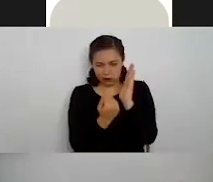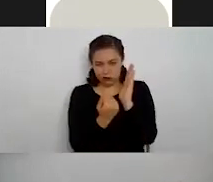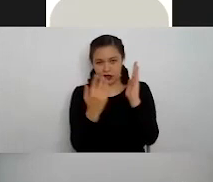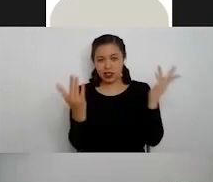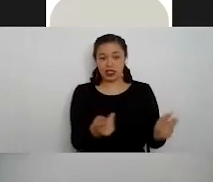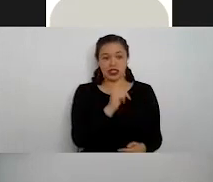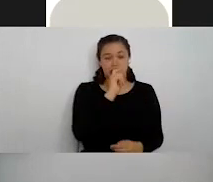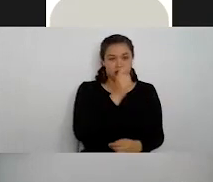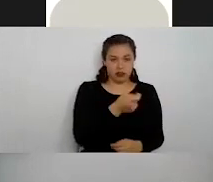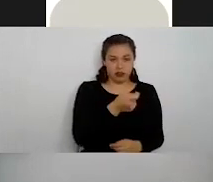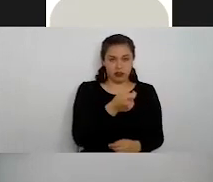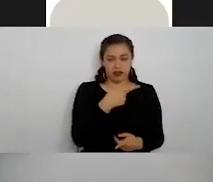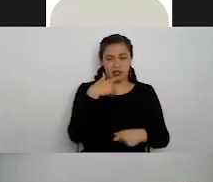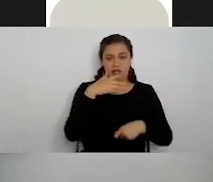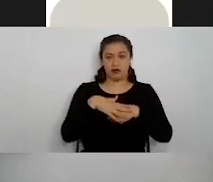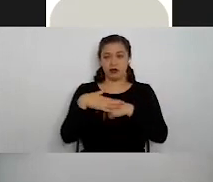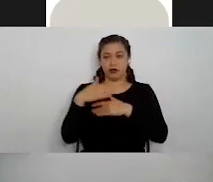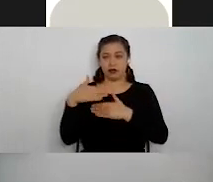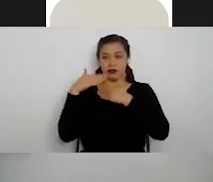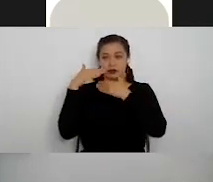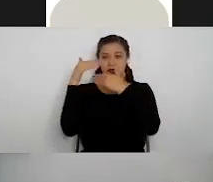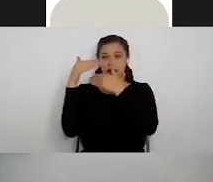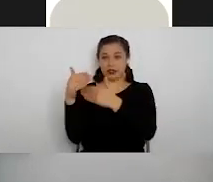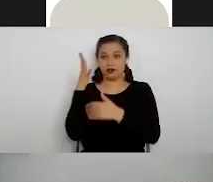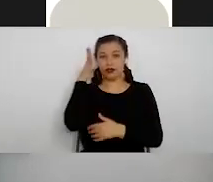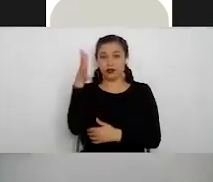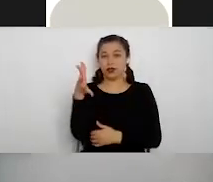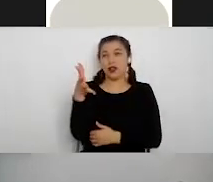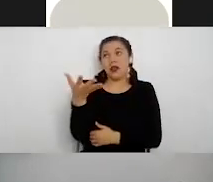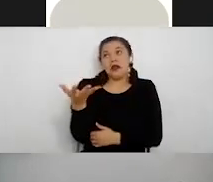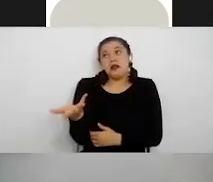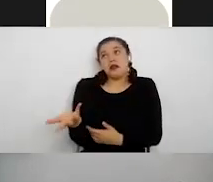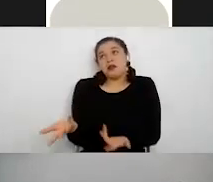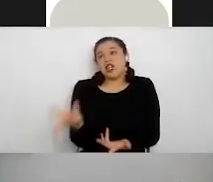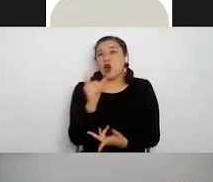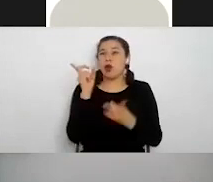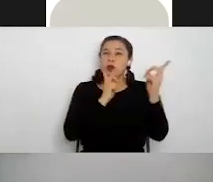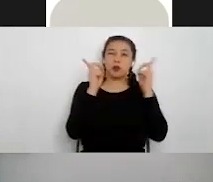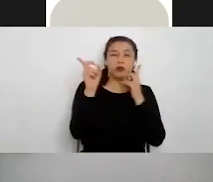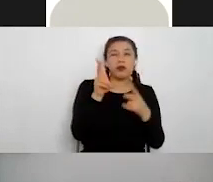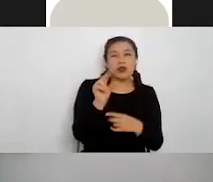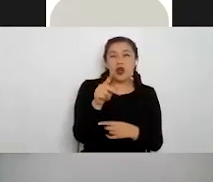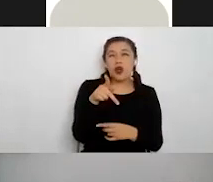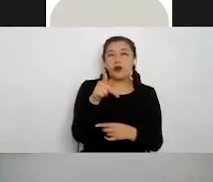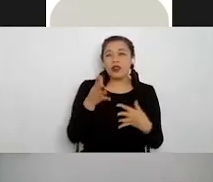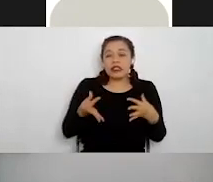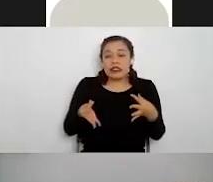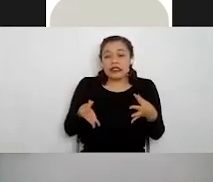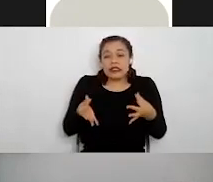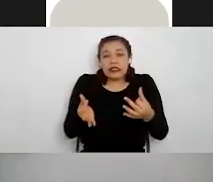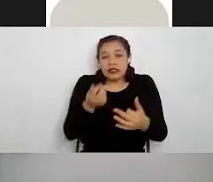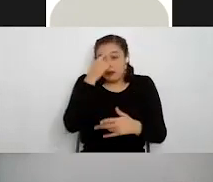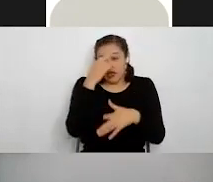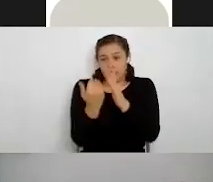el escenario hacia adelante es, si no de incertidumbre, sí de delicado en cuanto al crecimiento,